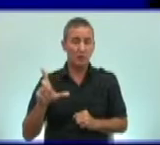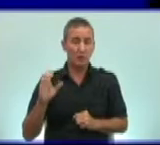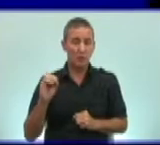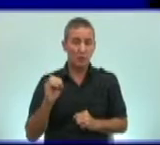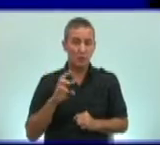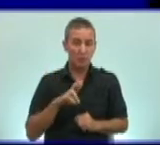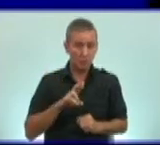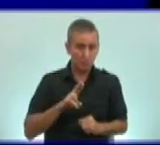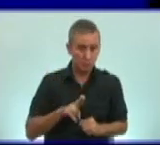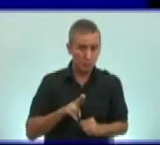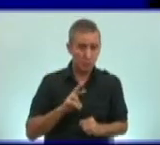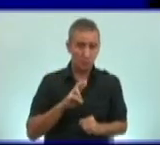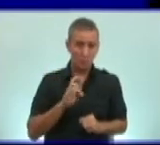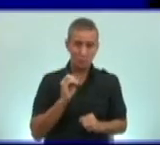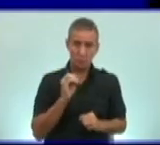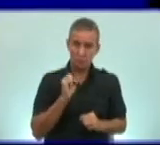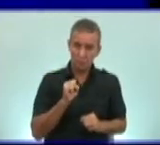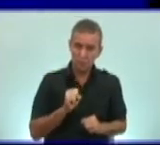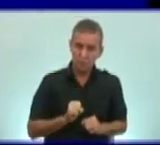Bien,